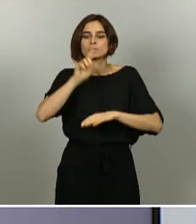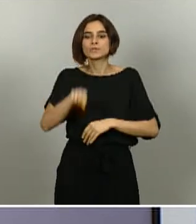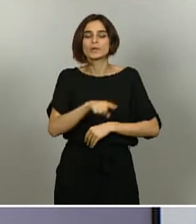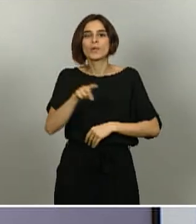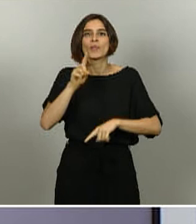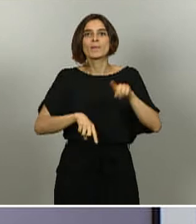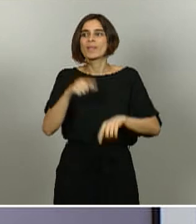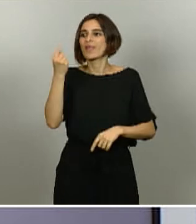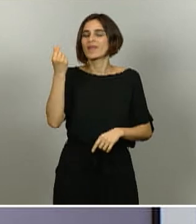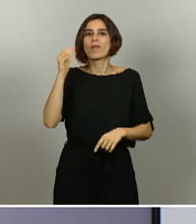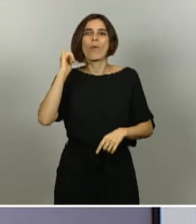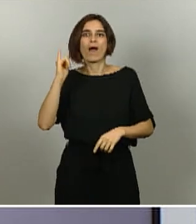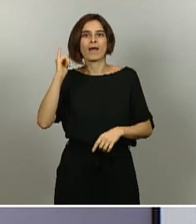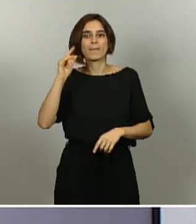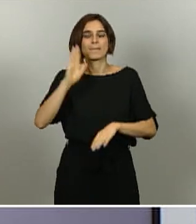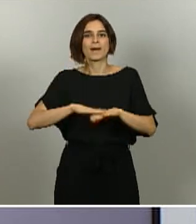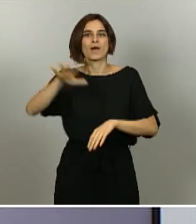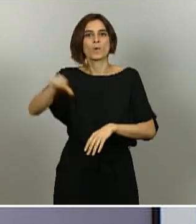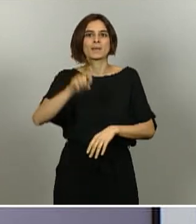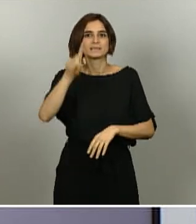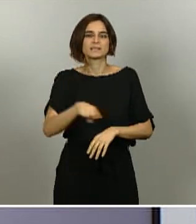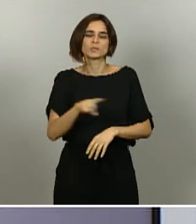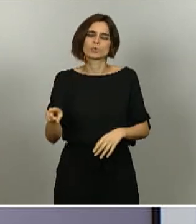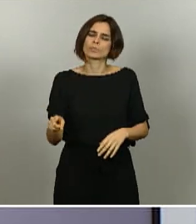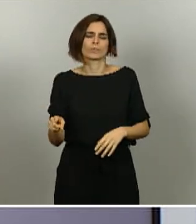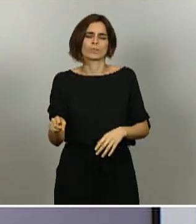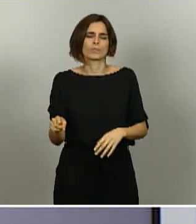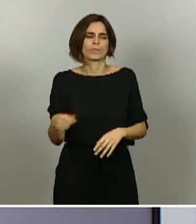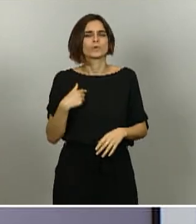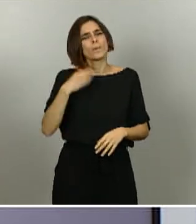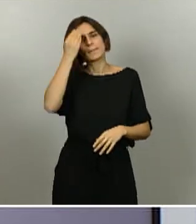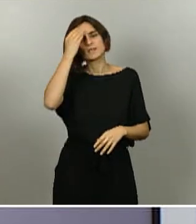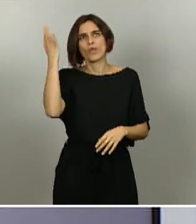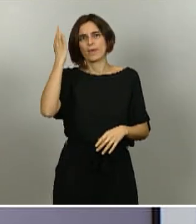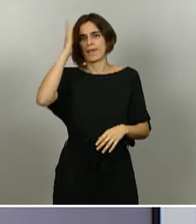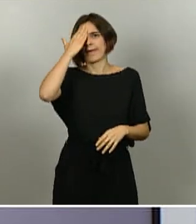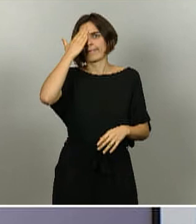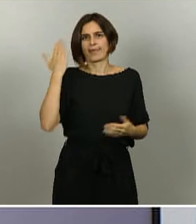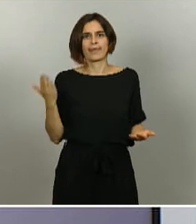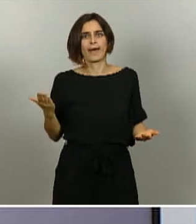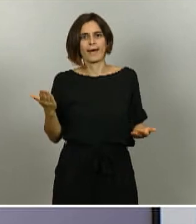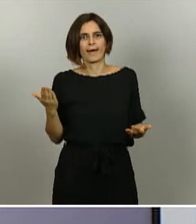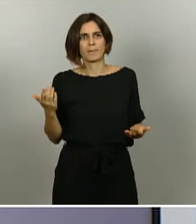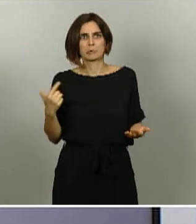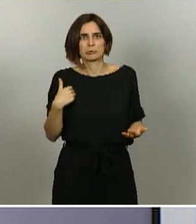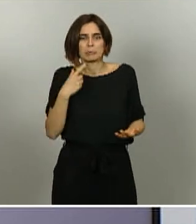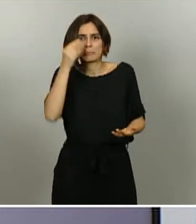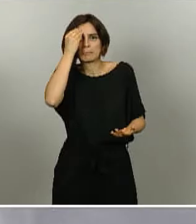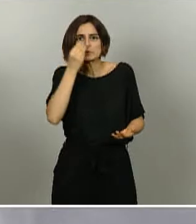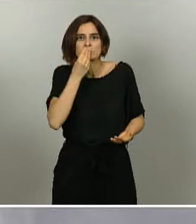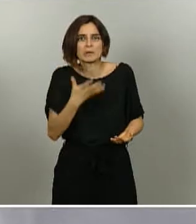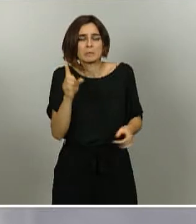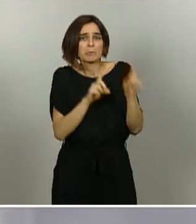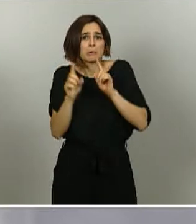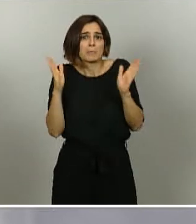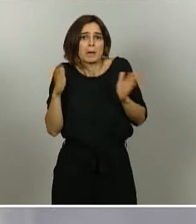personas. Yo creo que tenemos que ser un poco consecuentes, y a mí me parece bien, yo no tengo nada que decir. Por cierto, vamos a colocar bien el